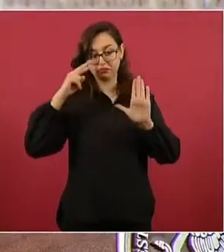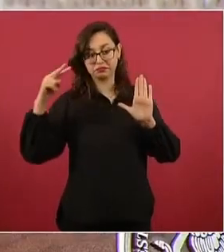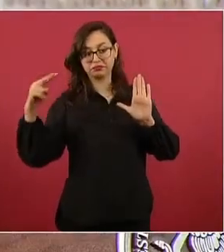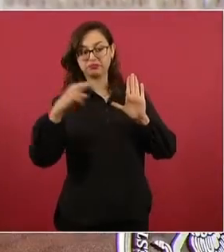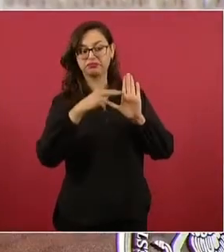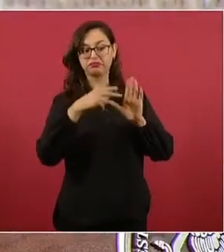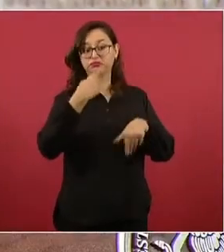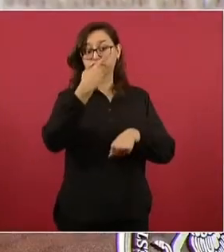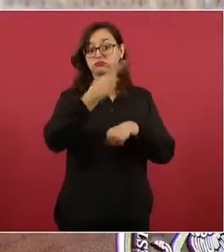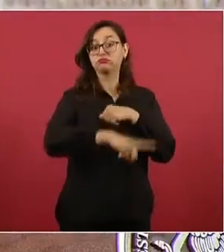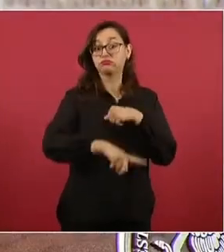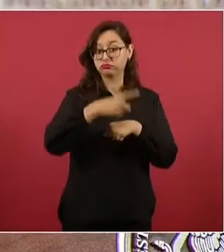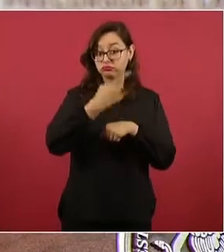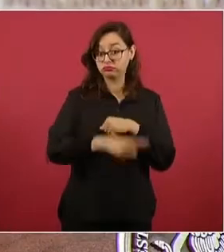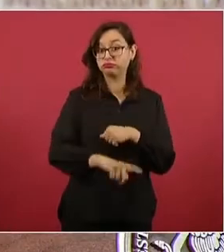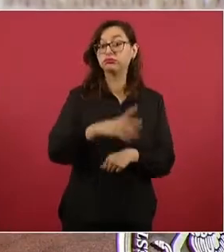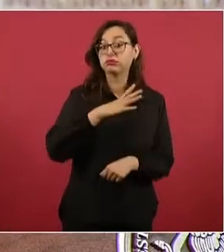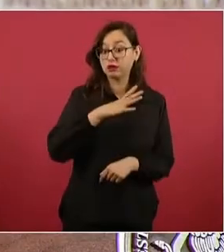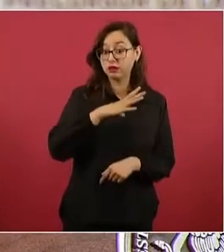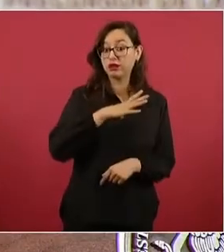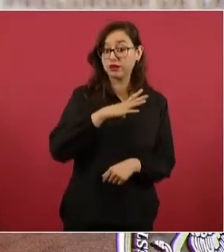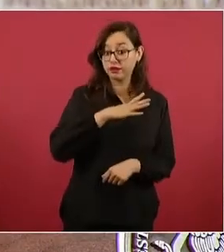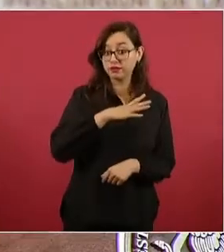y ya está